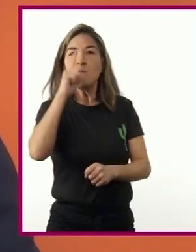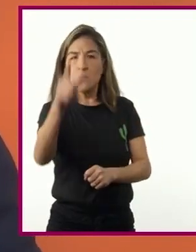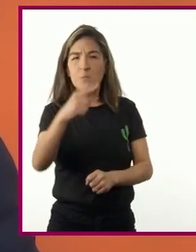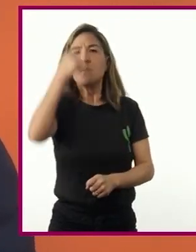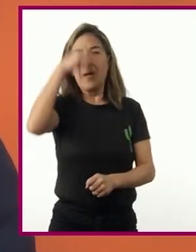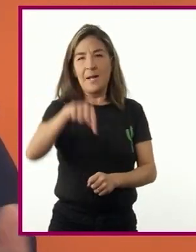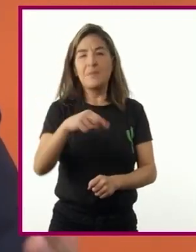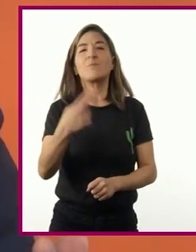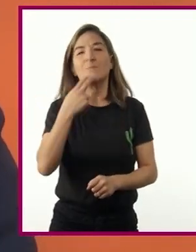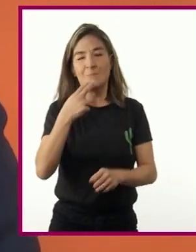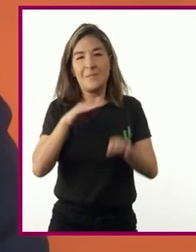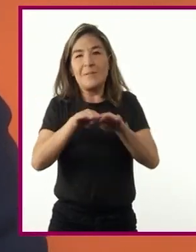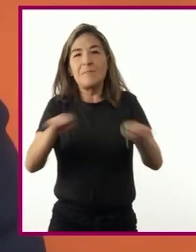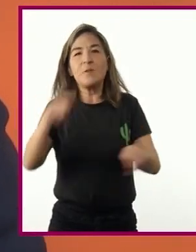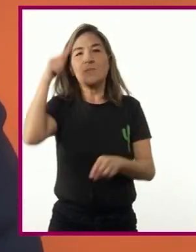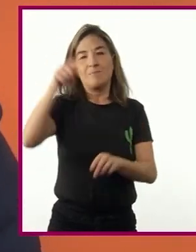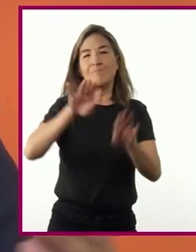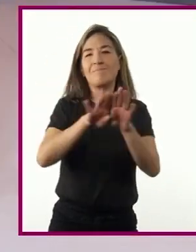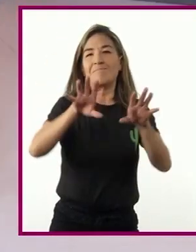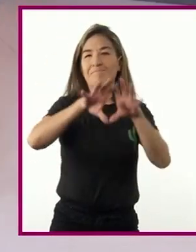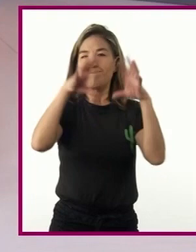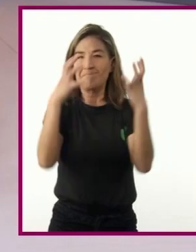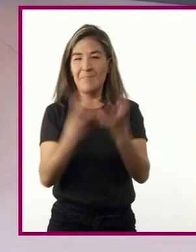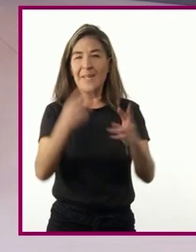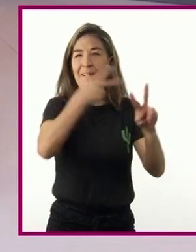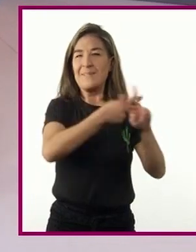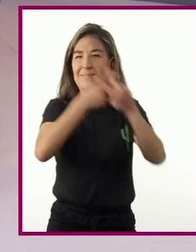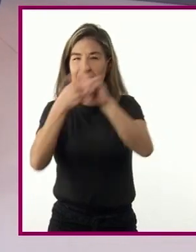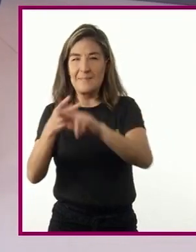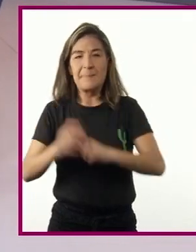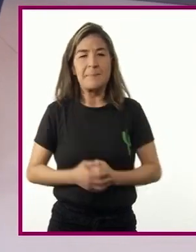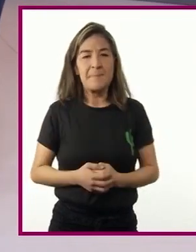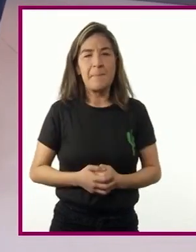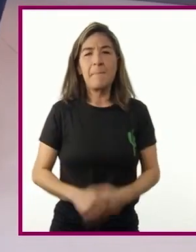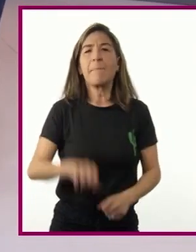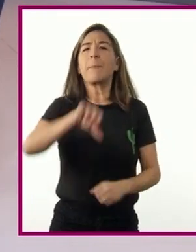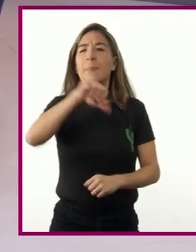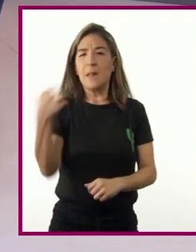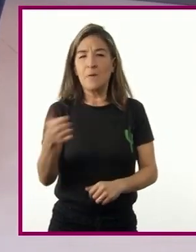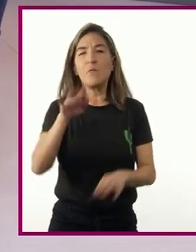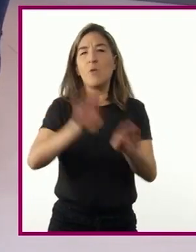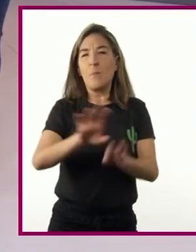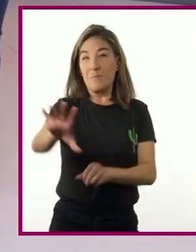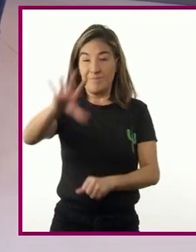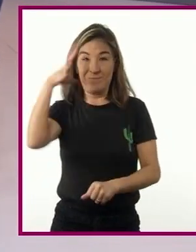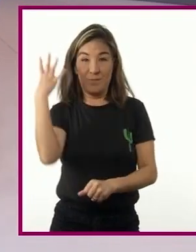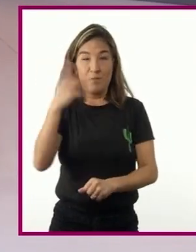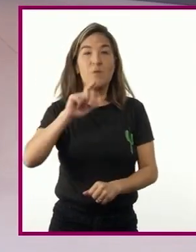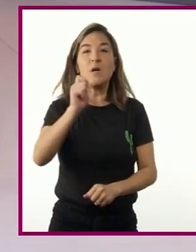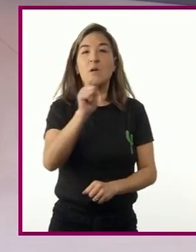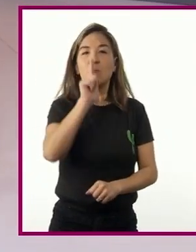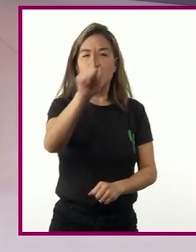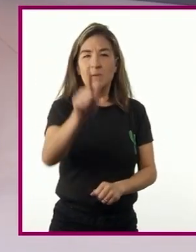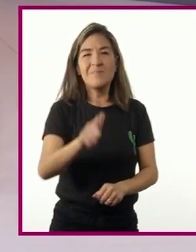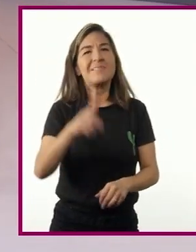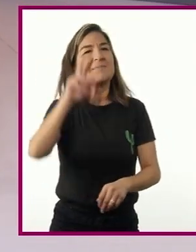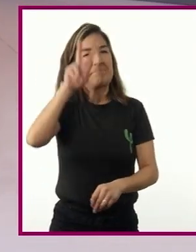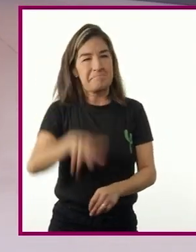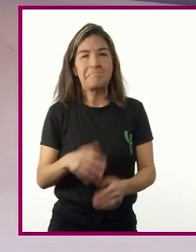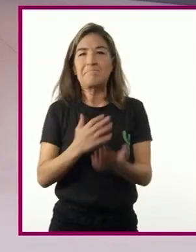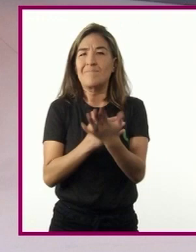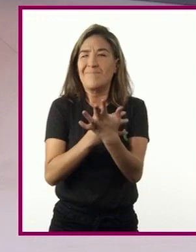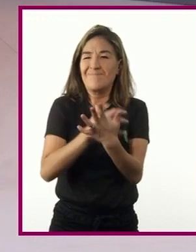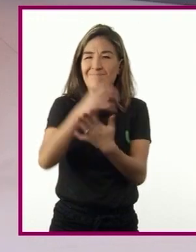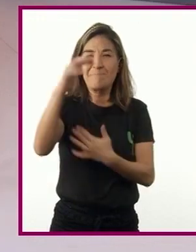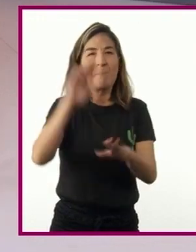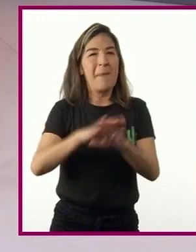medir distancias astronómicas. Por otra parte, la velocidad de la luz es exageradamente